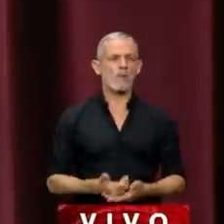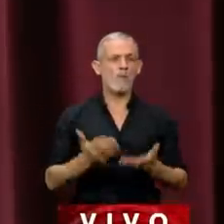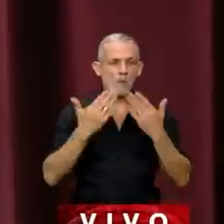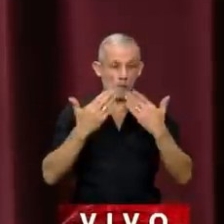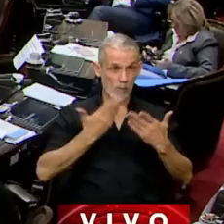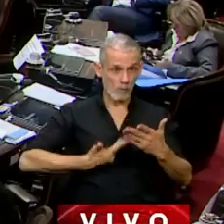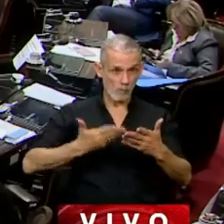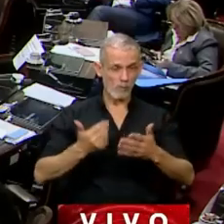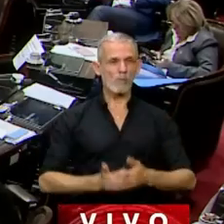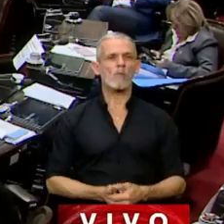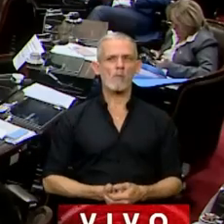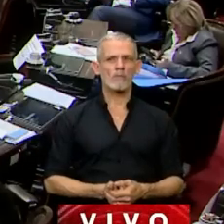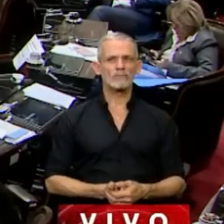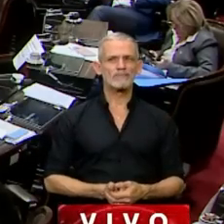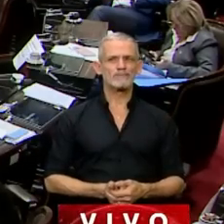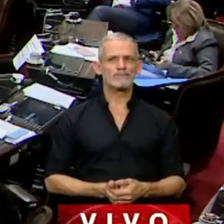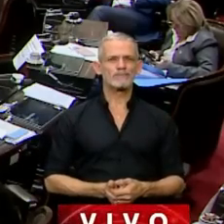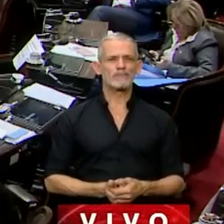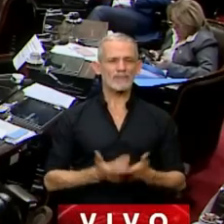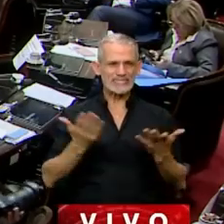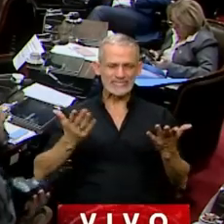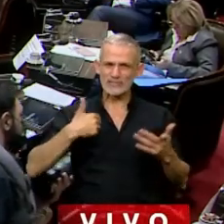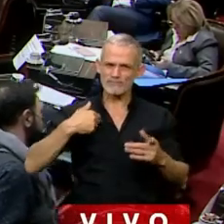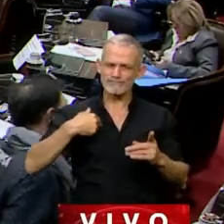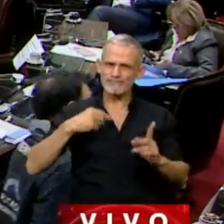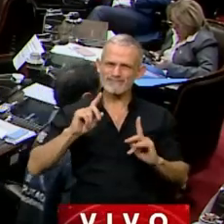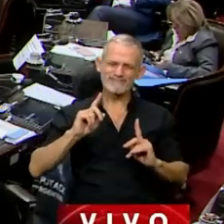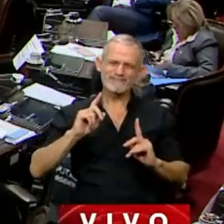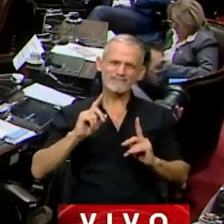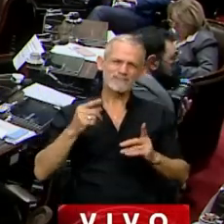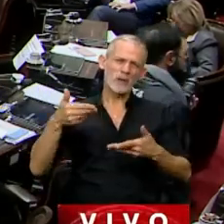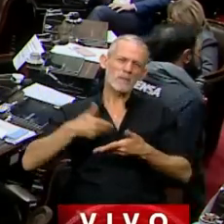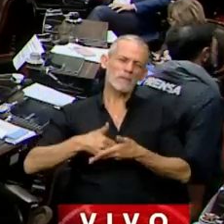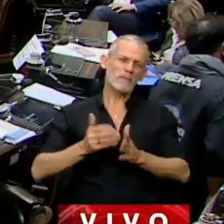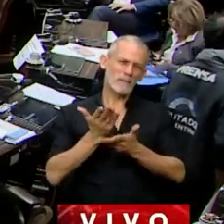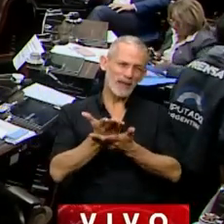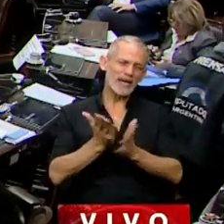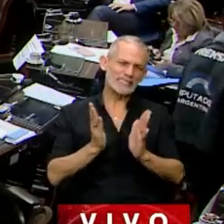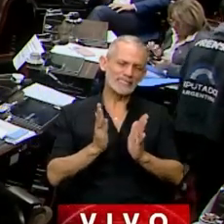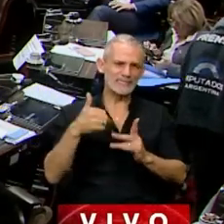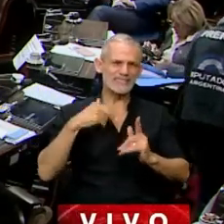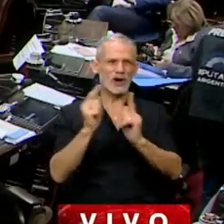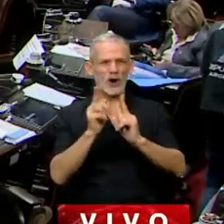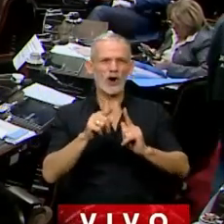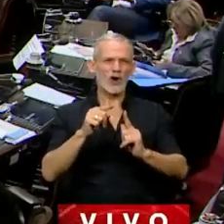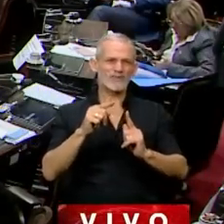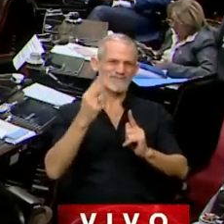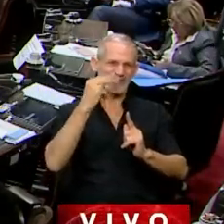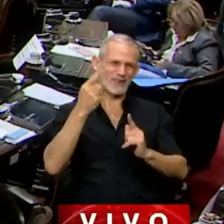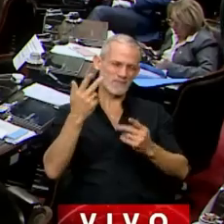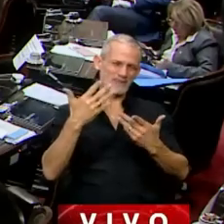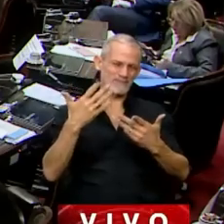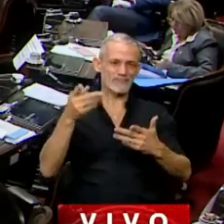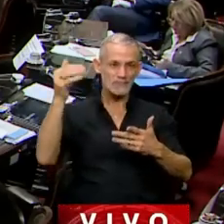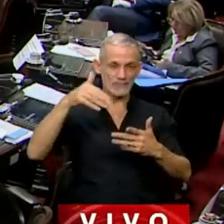Gracias, señora presidenta. Bueno, voy a hacer uso de su pedido y sí quiero en este caso reconocer, en primer